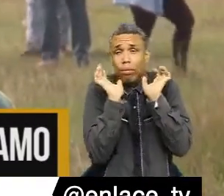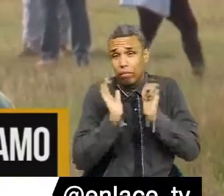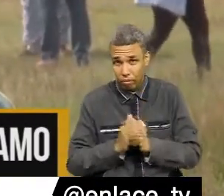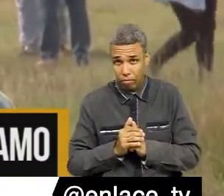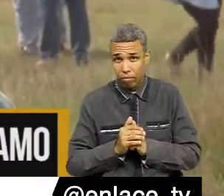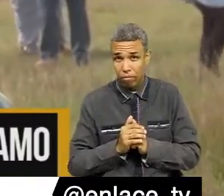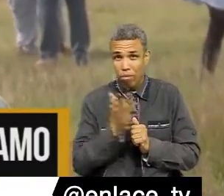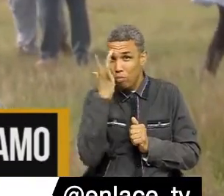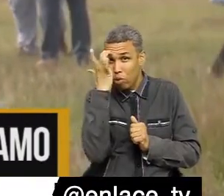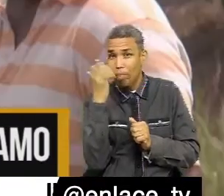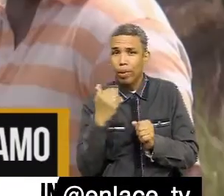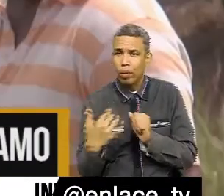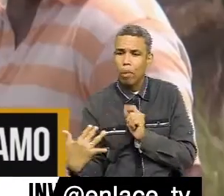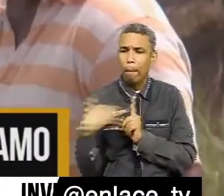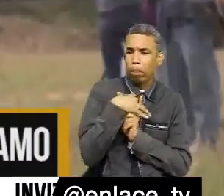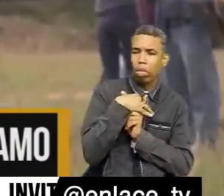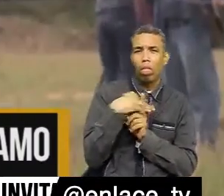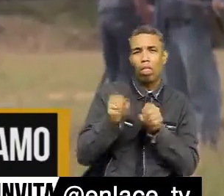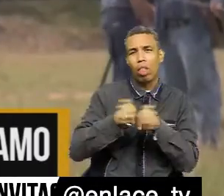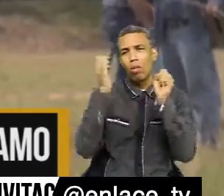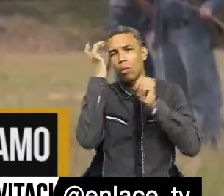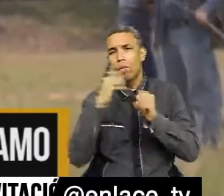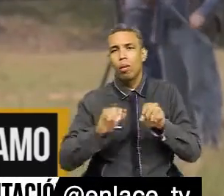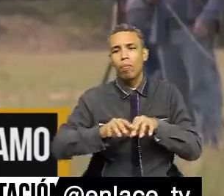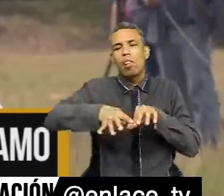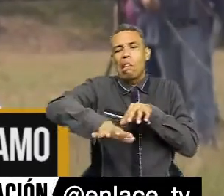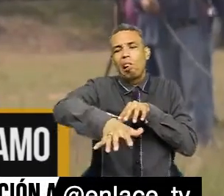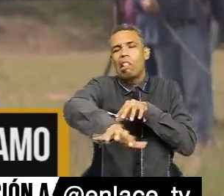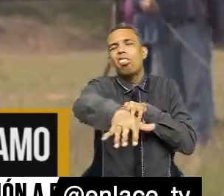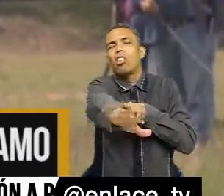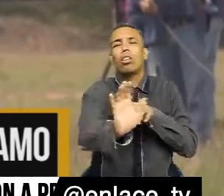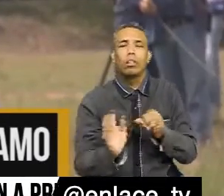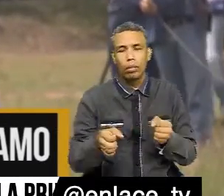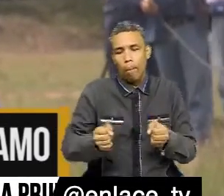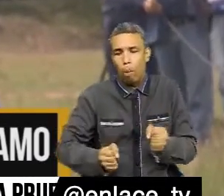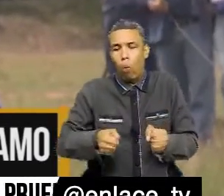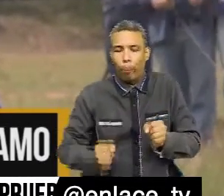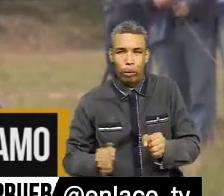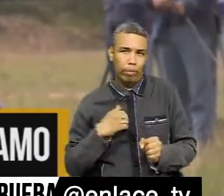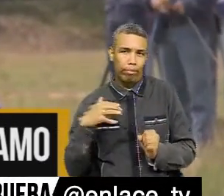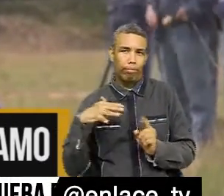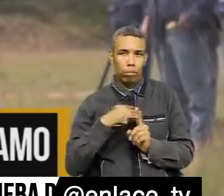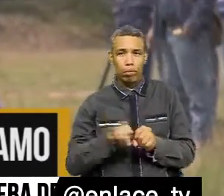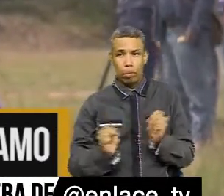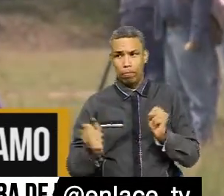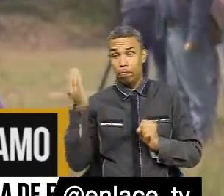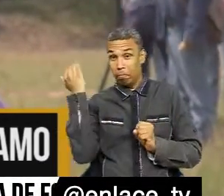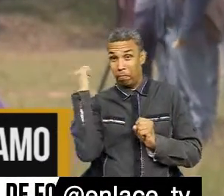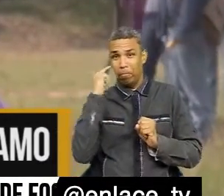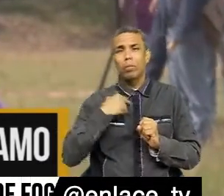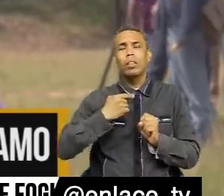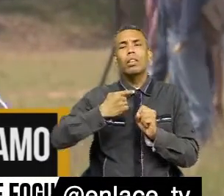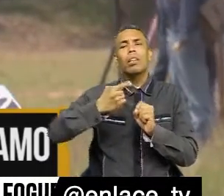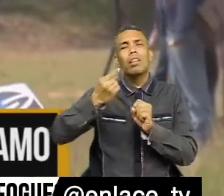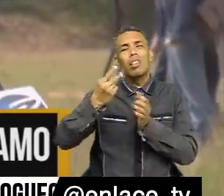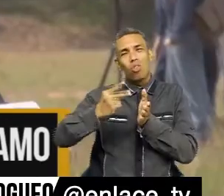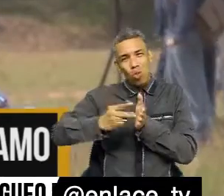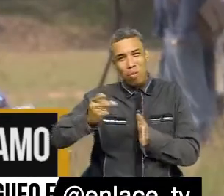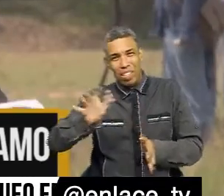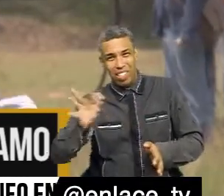trocha totalmente destruida. No ha habido ninguna respuesta de la comunidad de Puente Sogamoso el 6 de octubre del año pasado en cabeza del